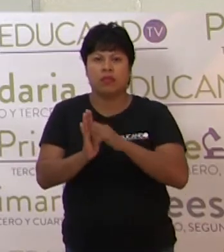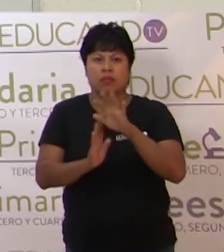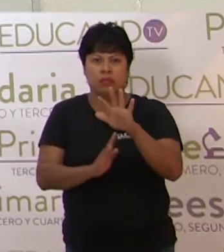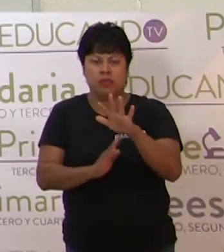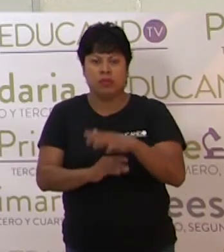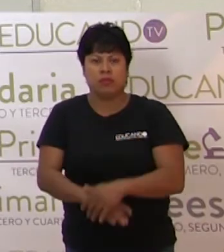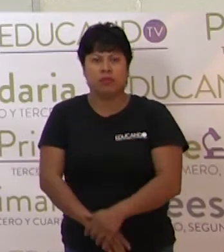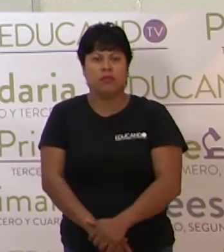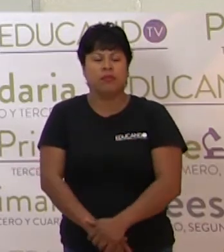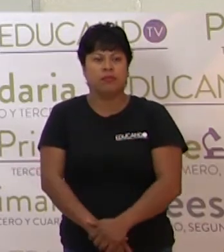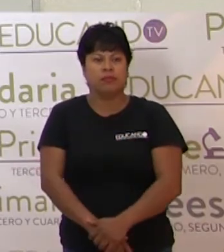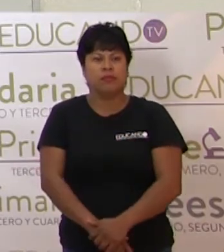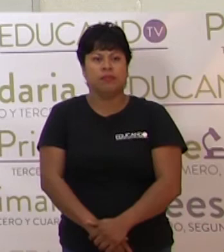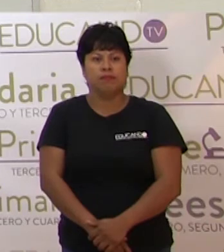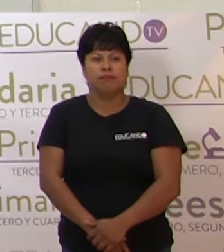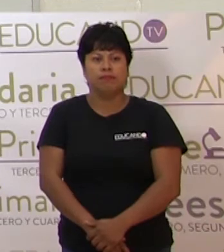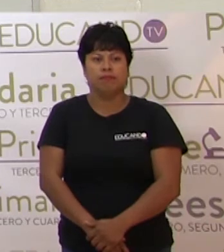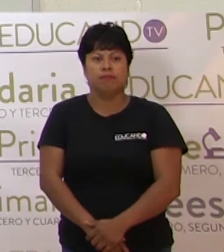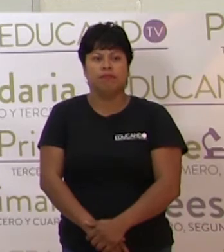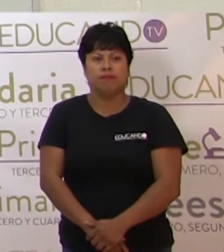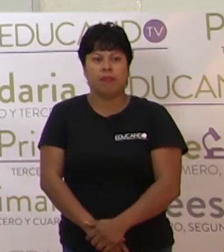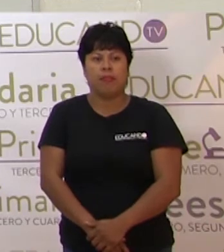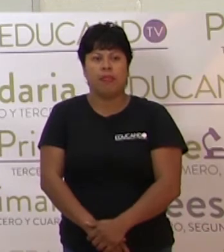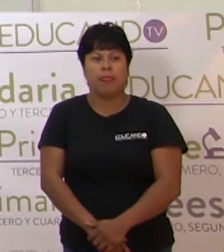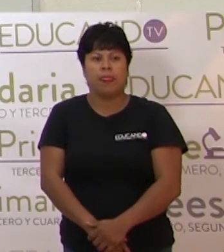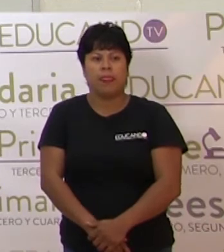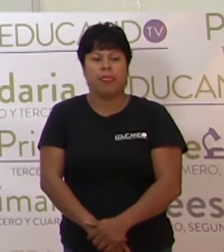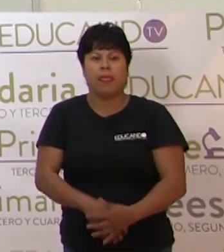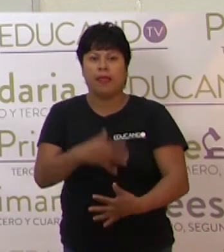no 15.5